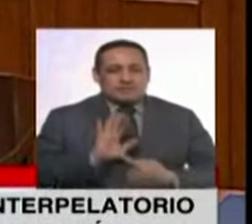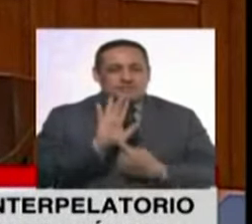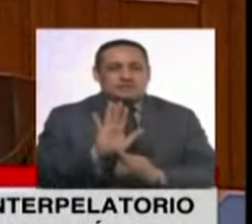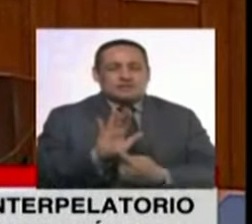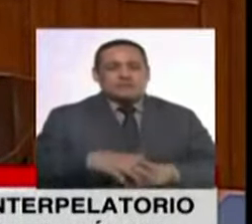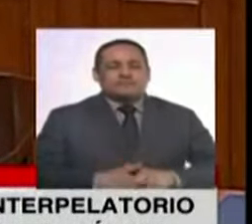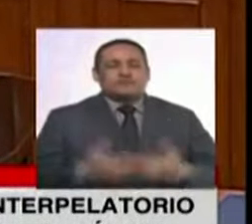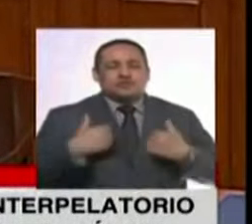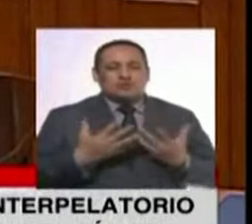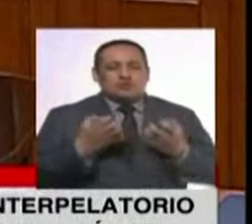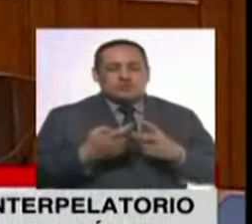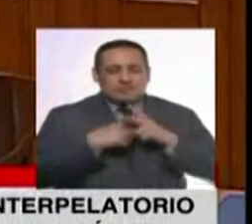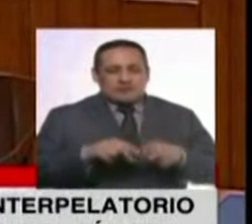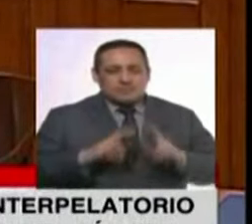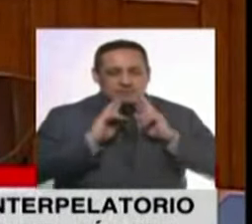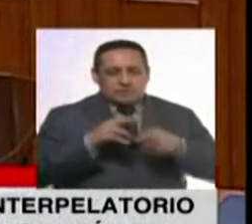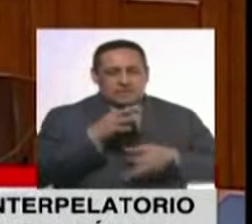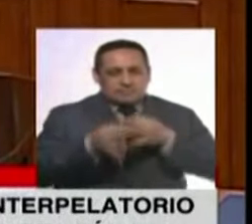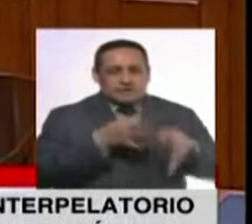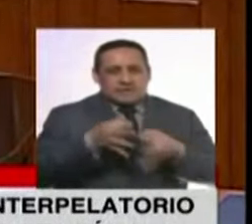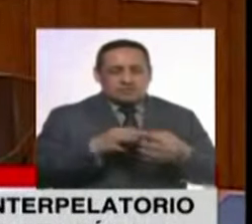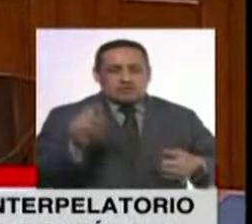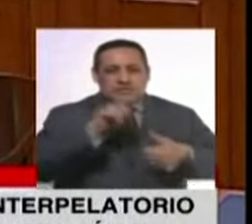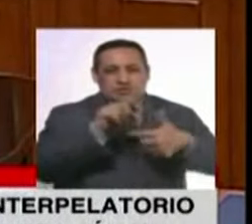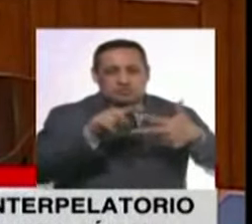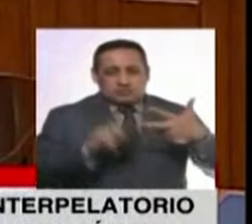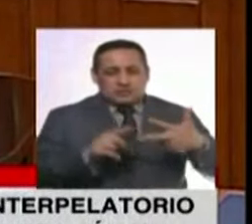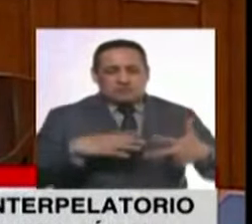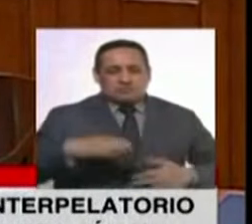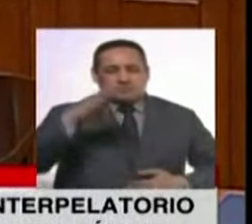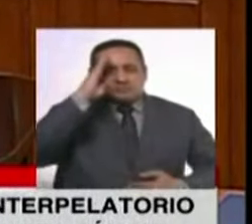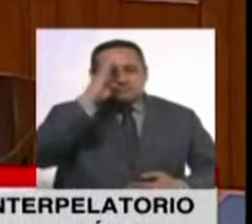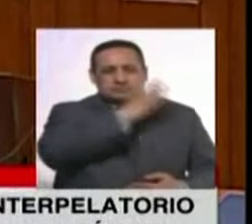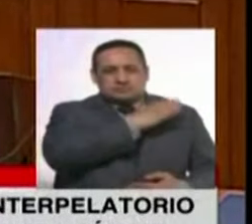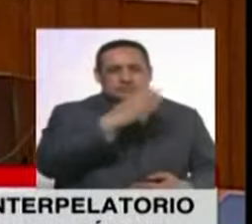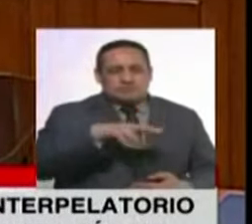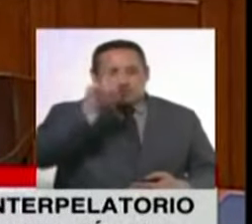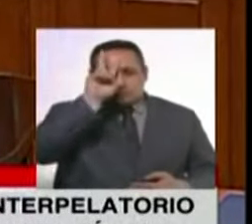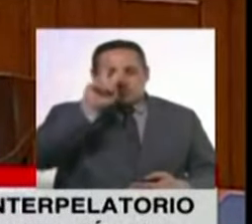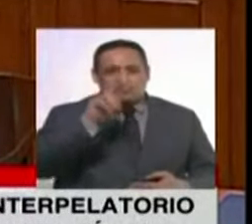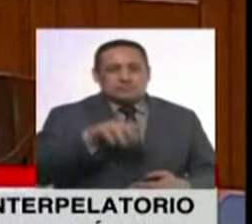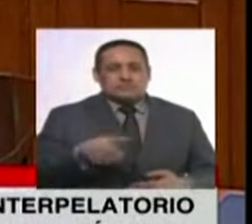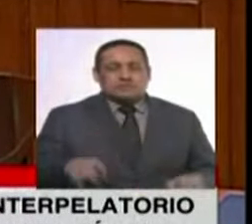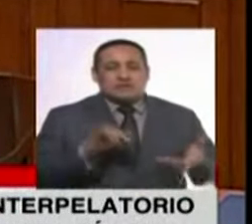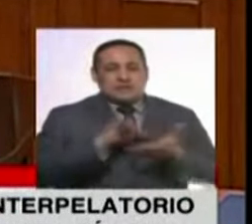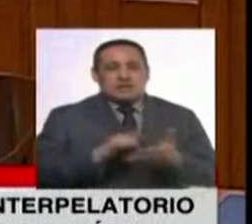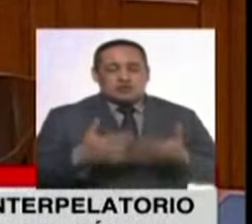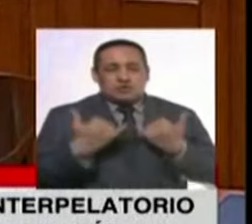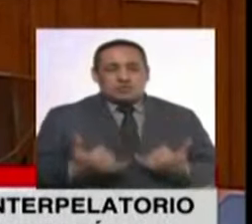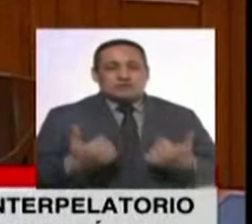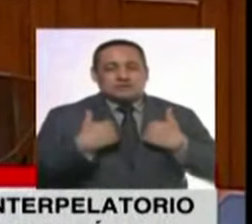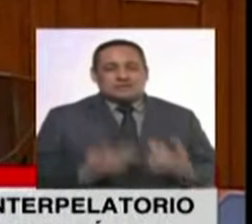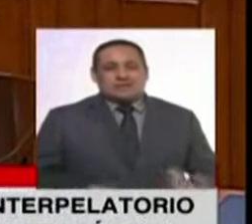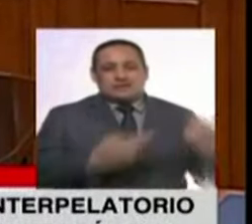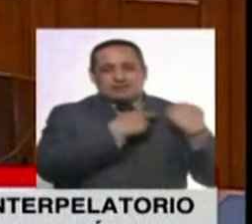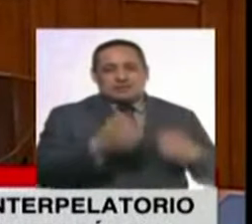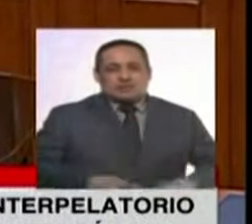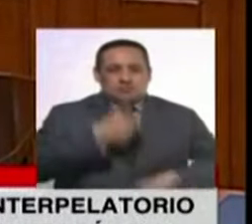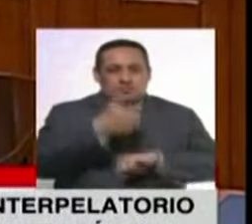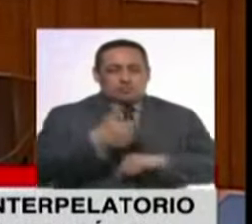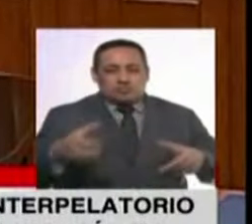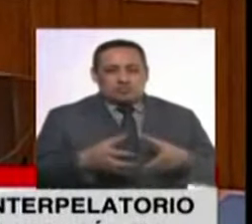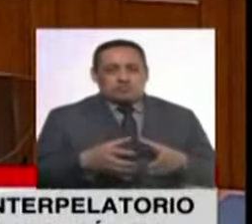quiero iniciar mi respuesta señalando que los oficiales generales de la Policía Nacional del Perú que hoy ocupan el alto mando